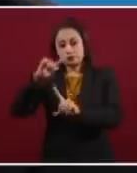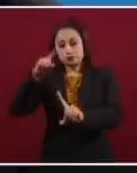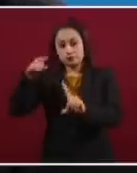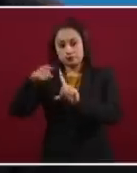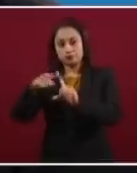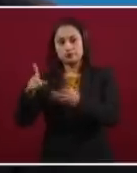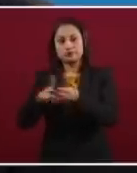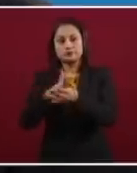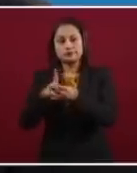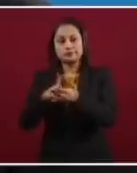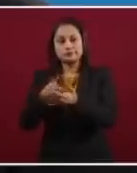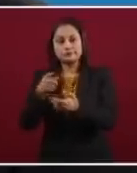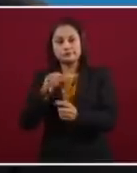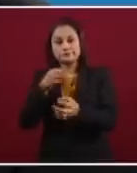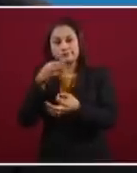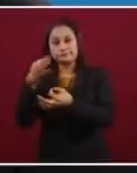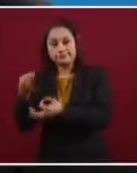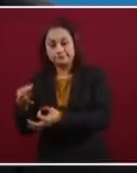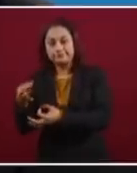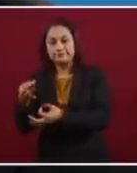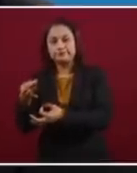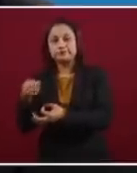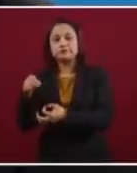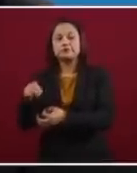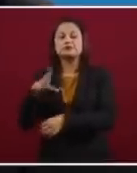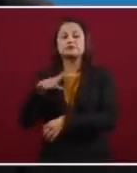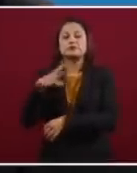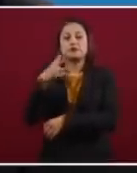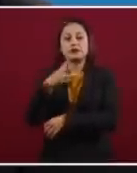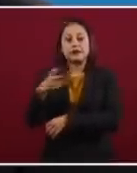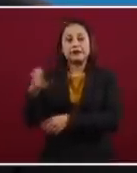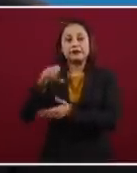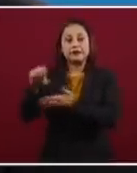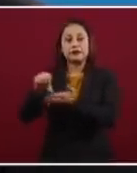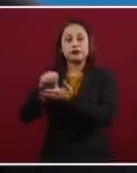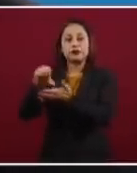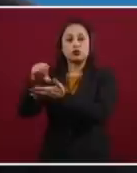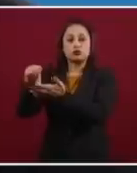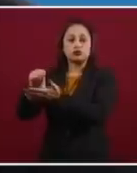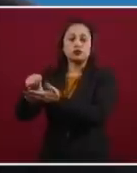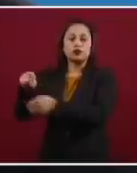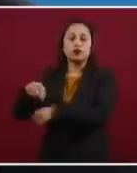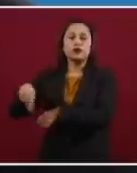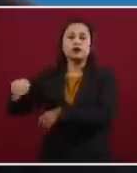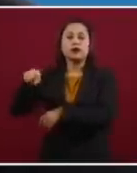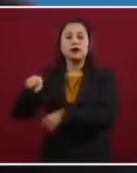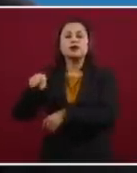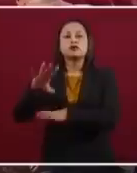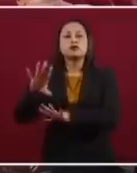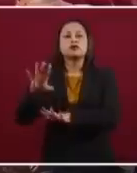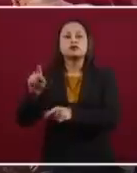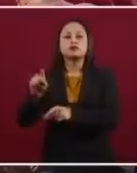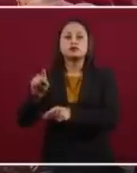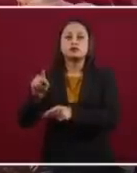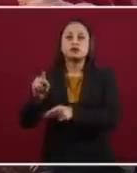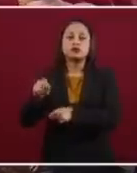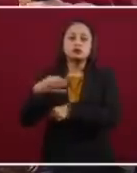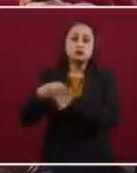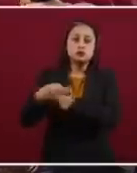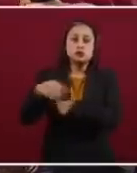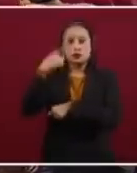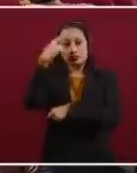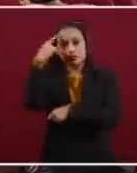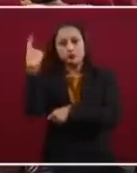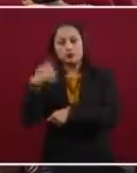donde tenemos un poco más de 300 unidades los centros ambulatorios de prevención de adicciones especializados